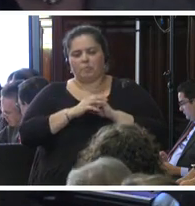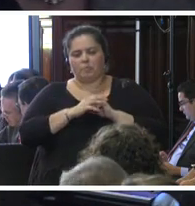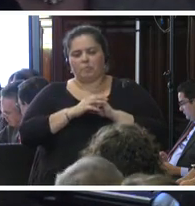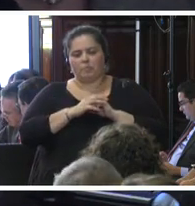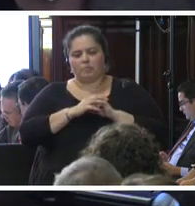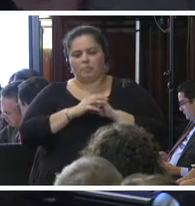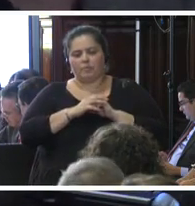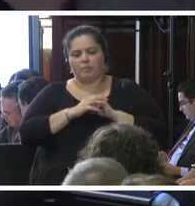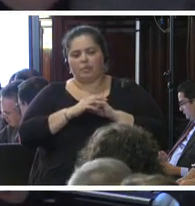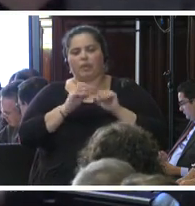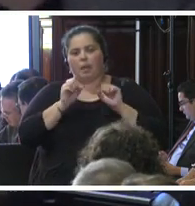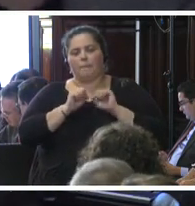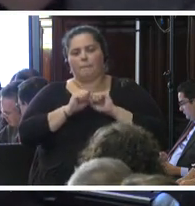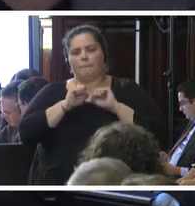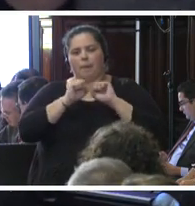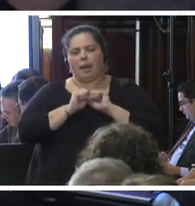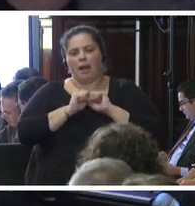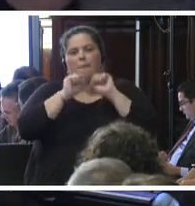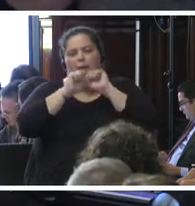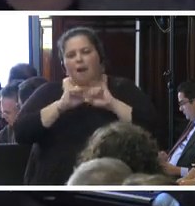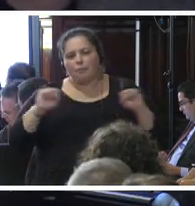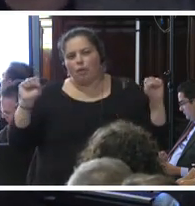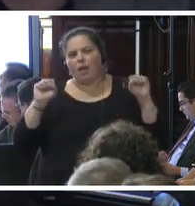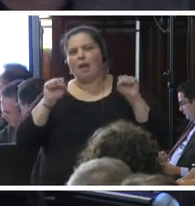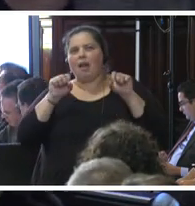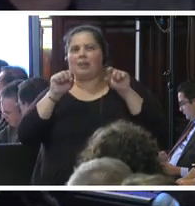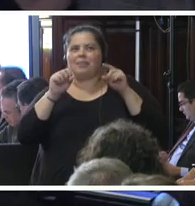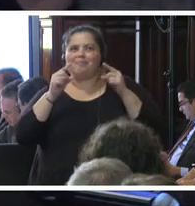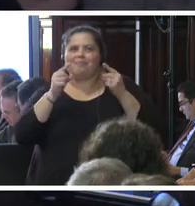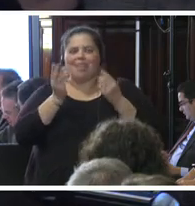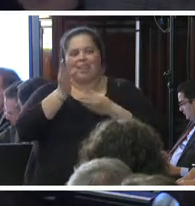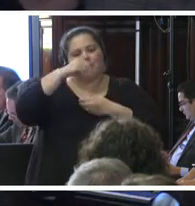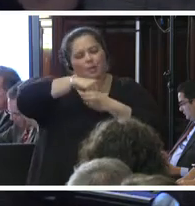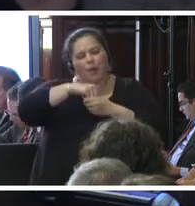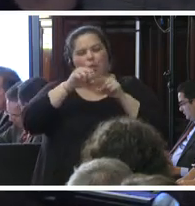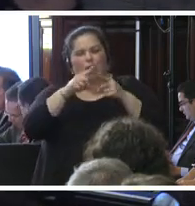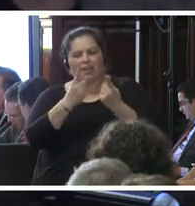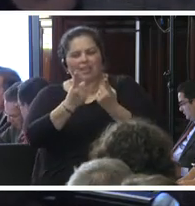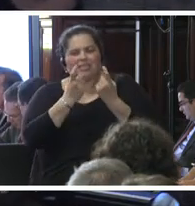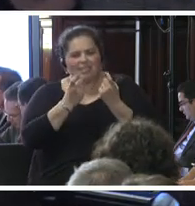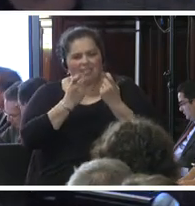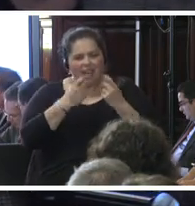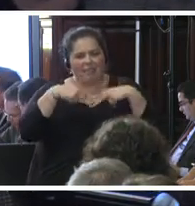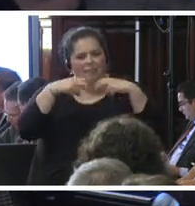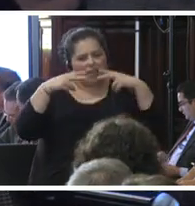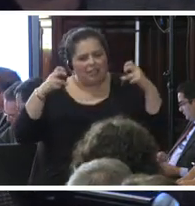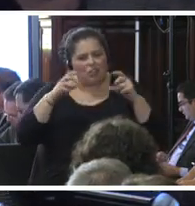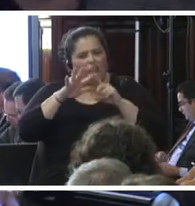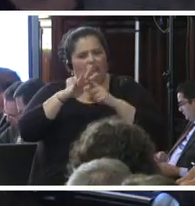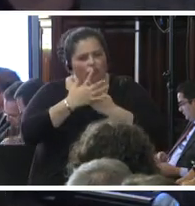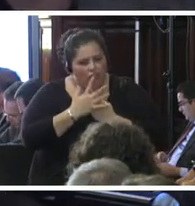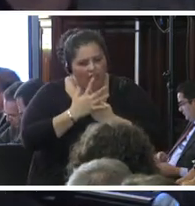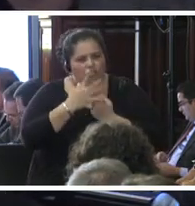en una necesidad de investigación de contexto y no de investigaciones